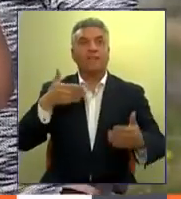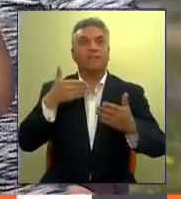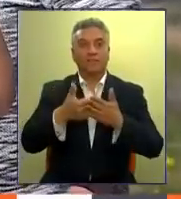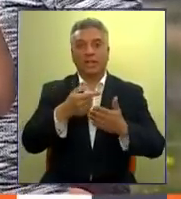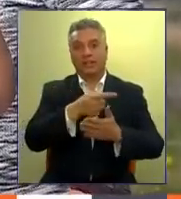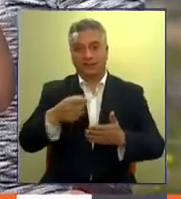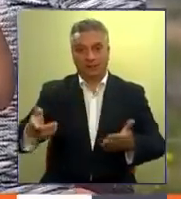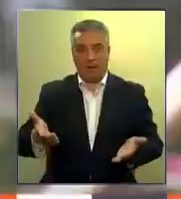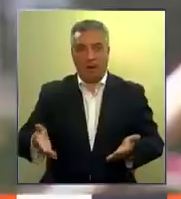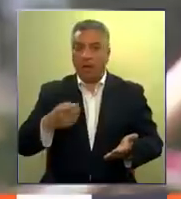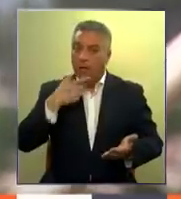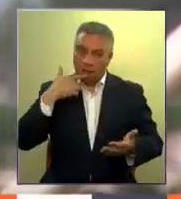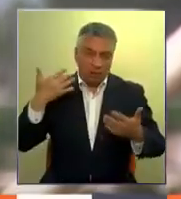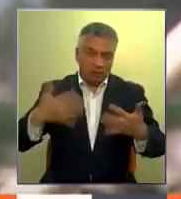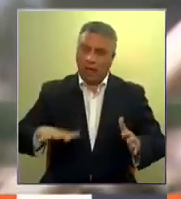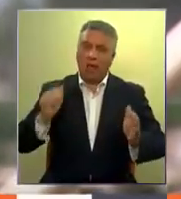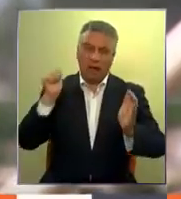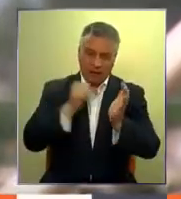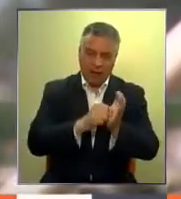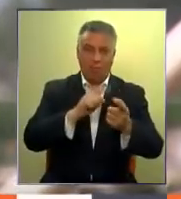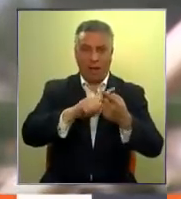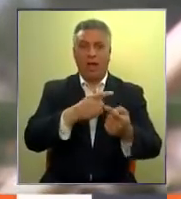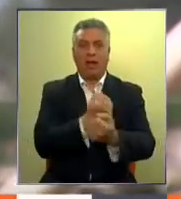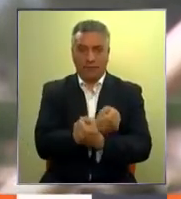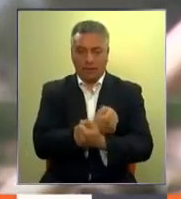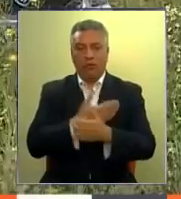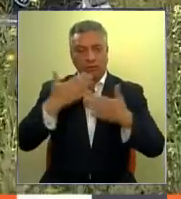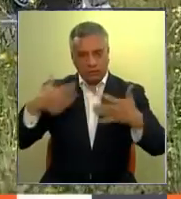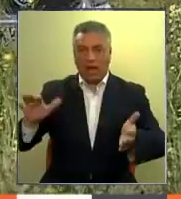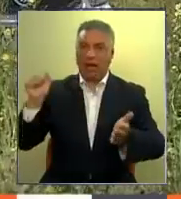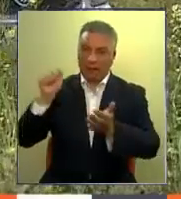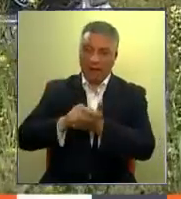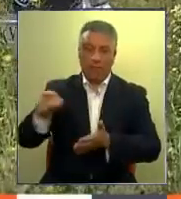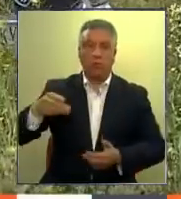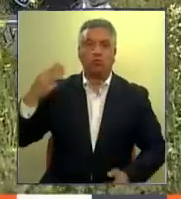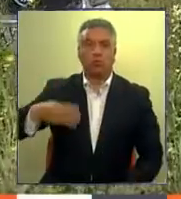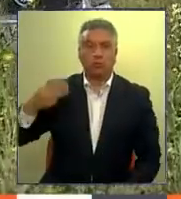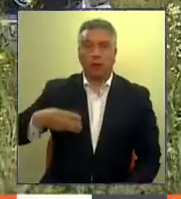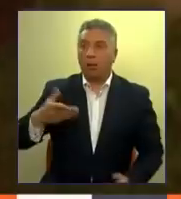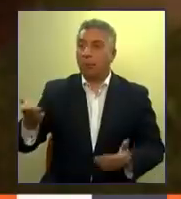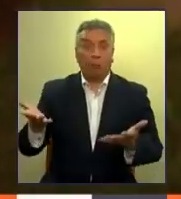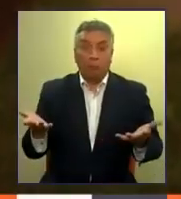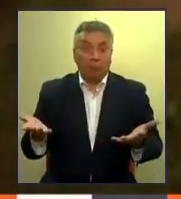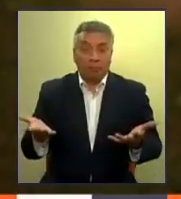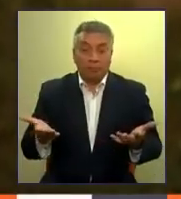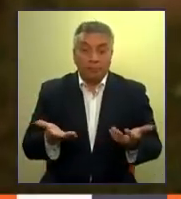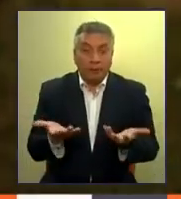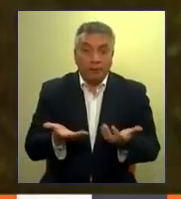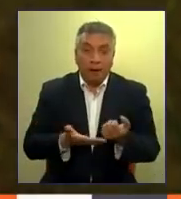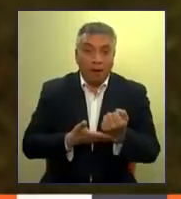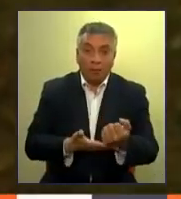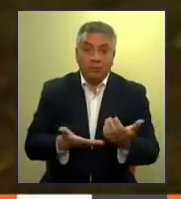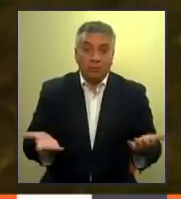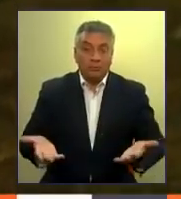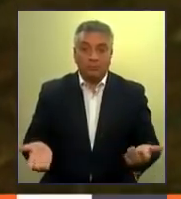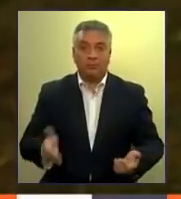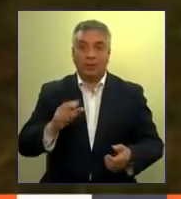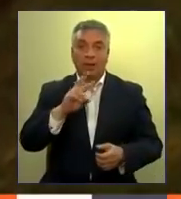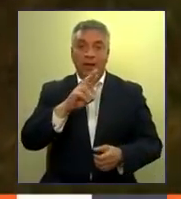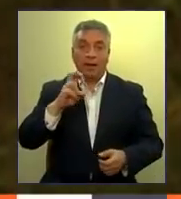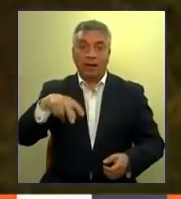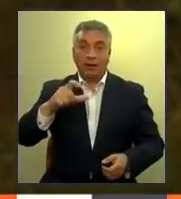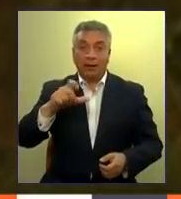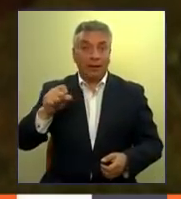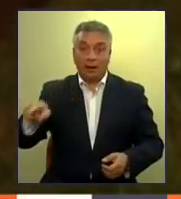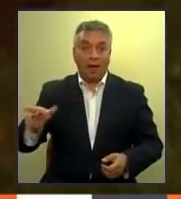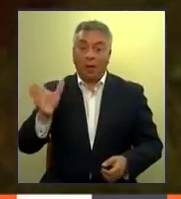dicen que ya han reclamado a carabineros ya la municipalidad que éstos poco pueden hacer dijeron que renca no tiene presupuesto para